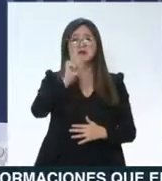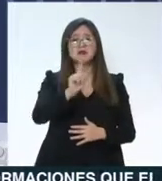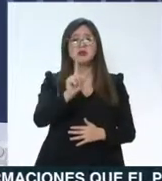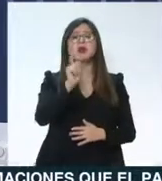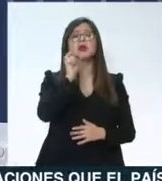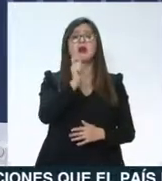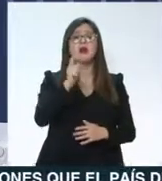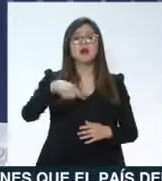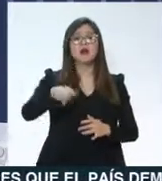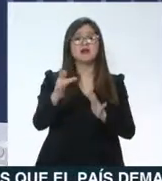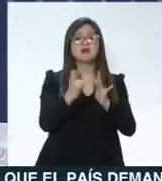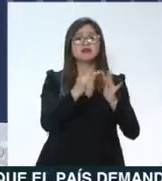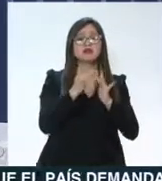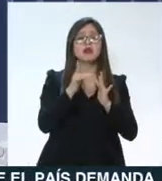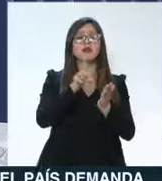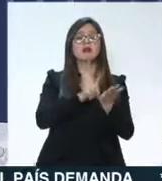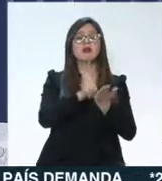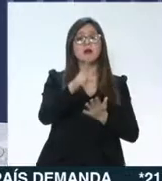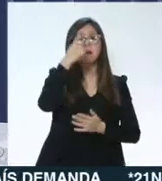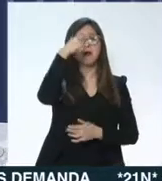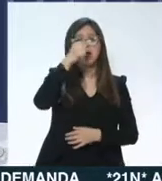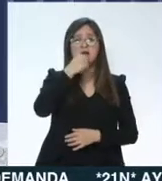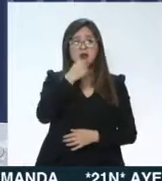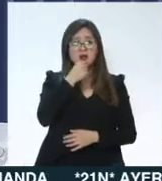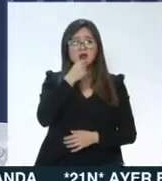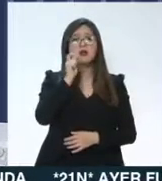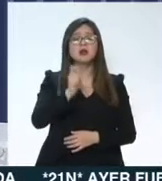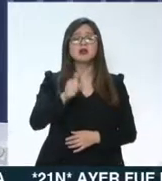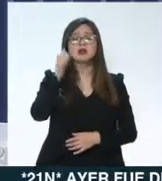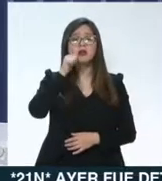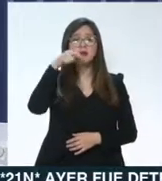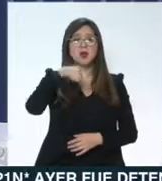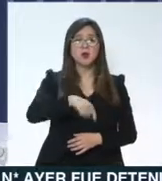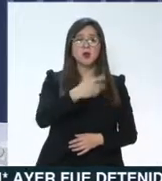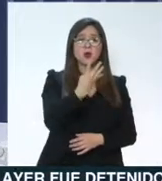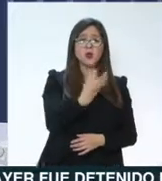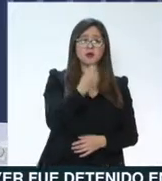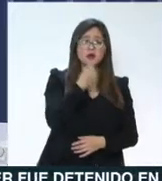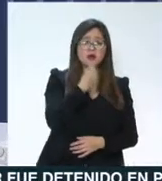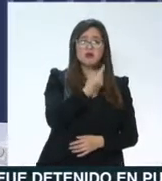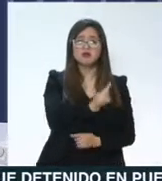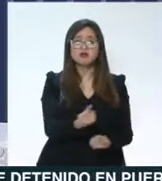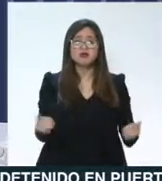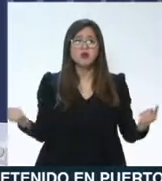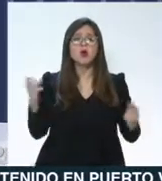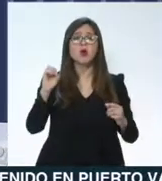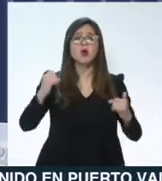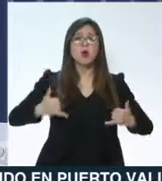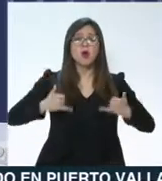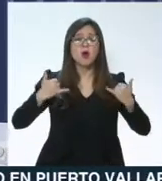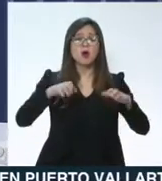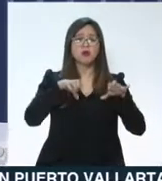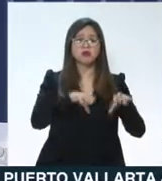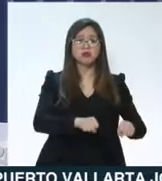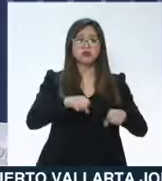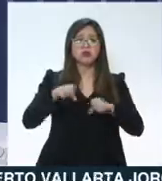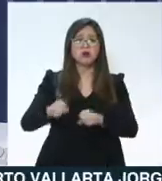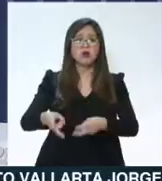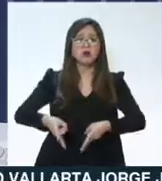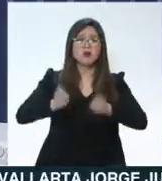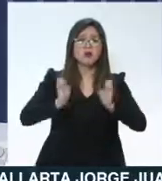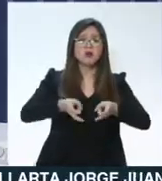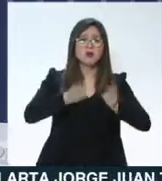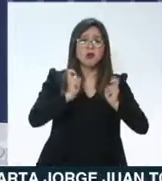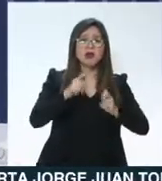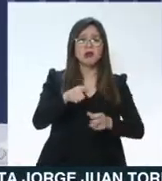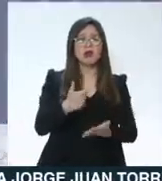la Infancia, cada día en nuestro país desaparecen 4 niñas, niños o adolescentes, y la sustracción de menores se está convirtiendo en un grave